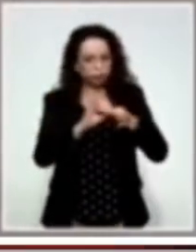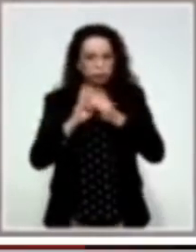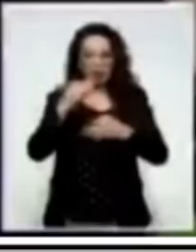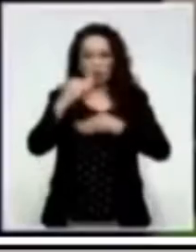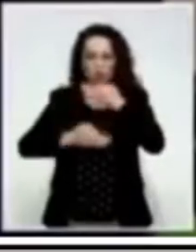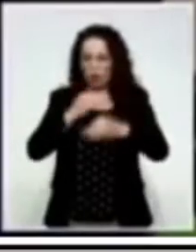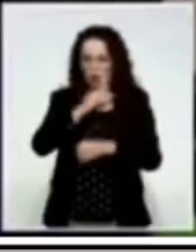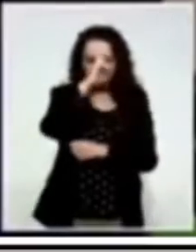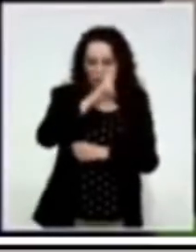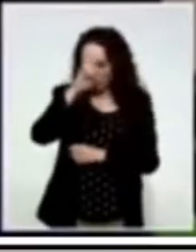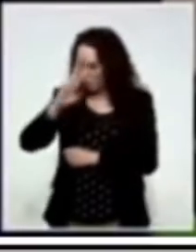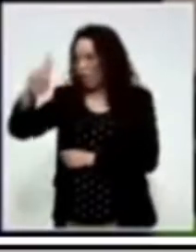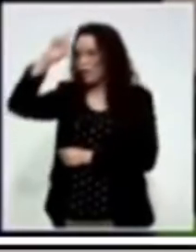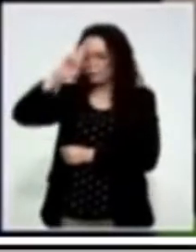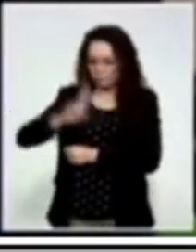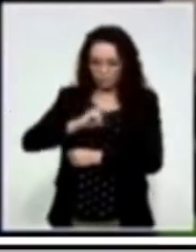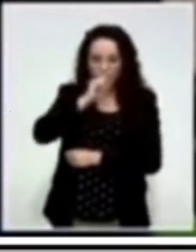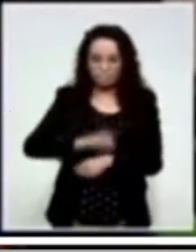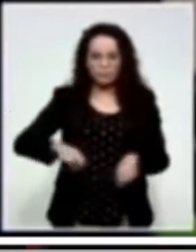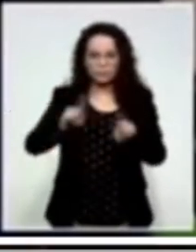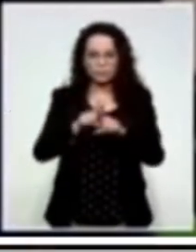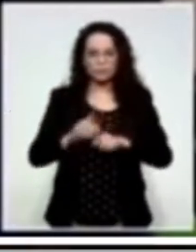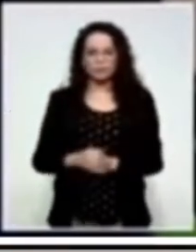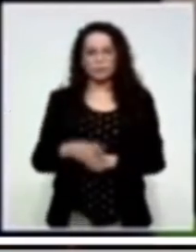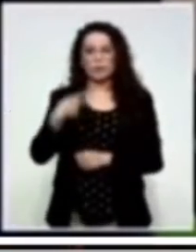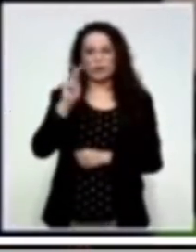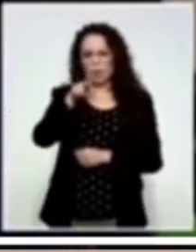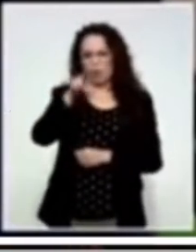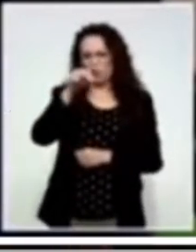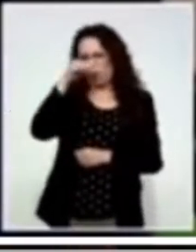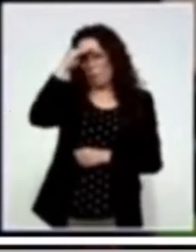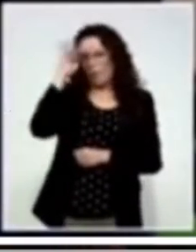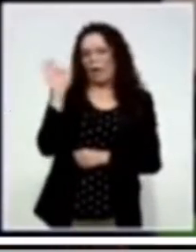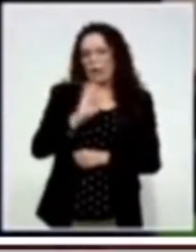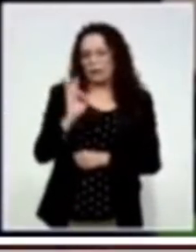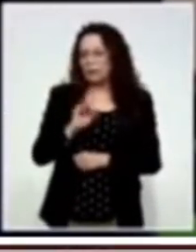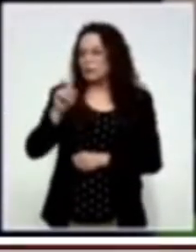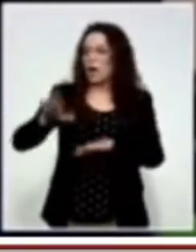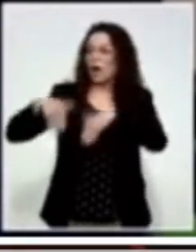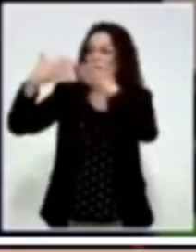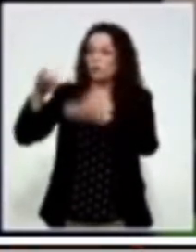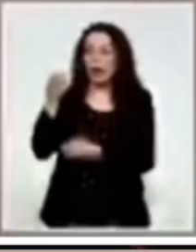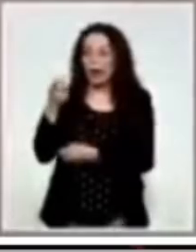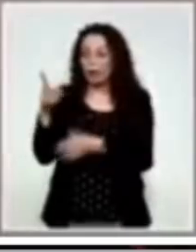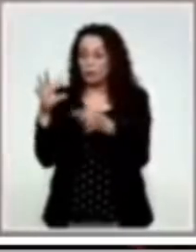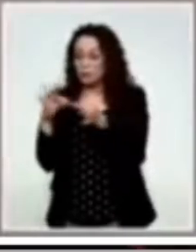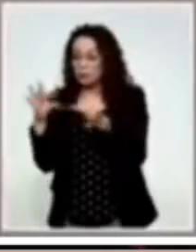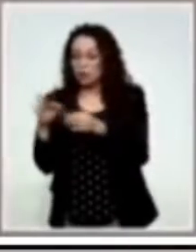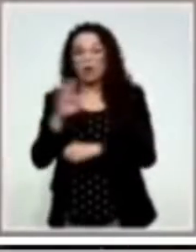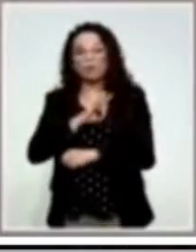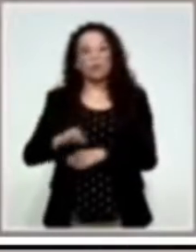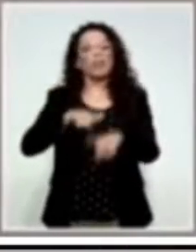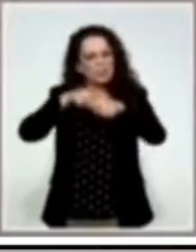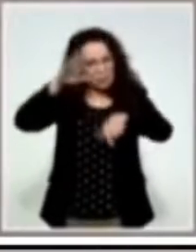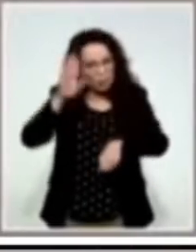¿no consideraría que este discurso podría polarizar más todavía el ambiente afuera? Es que si yo hablo de